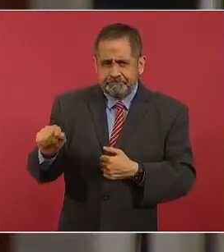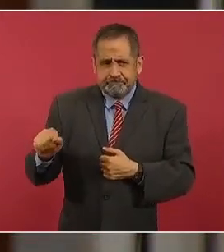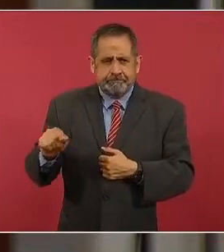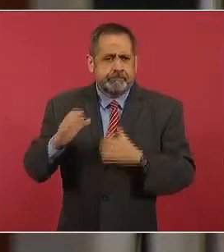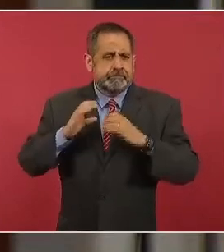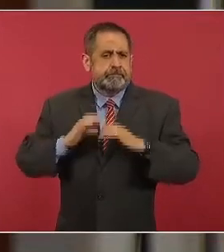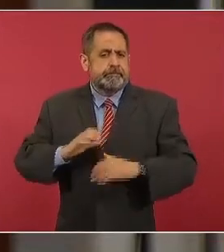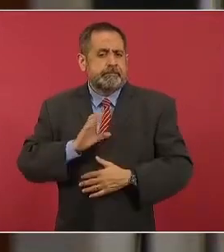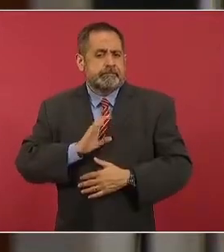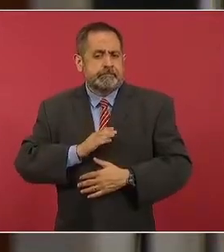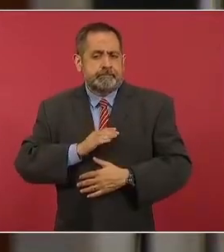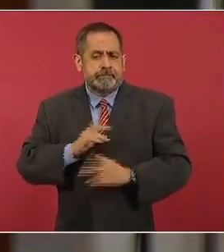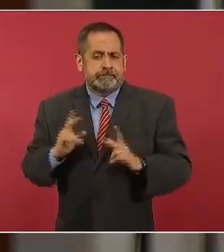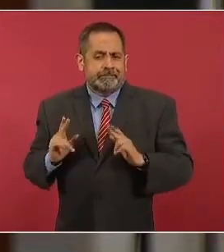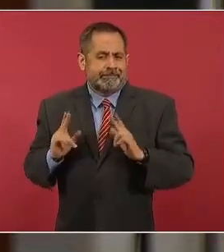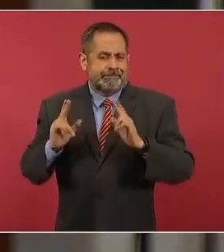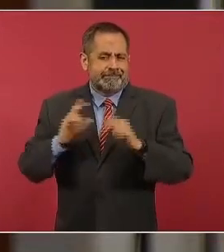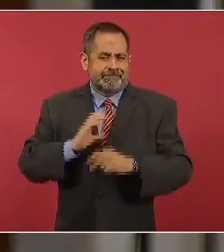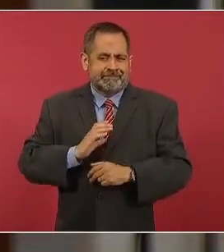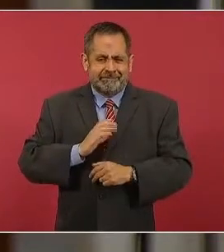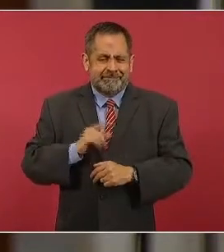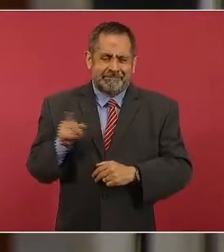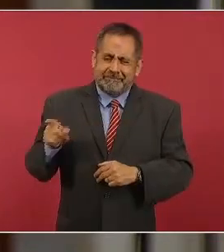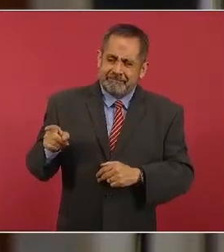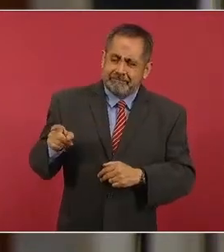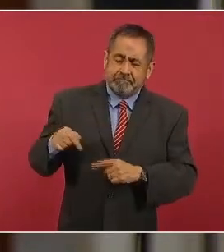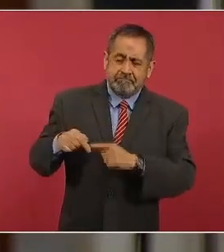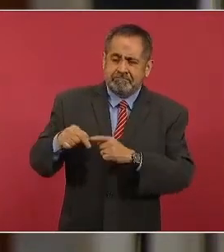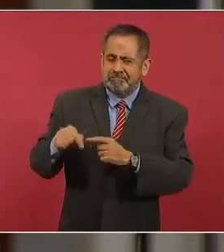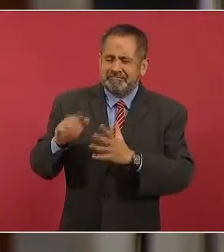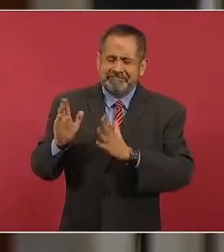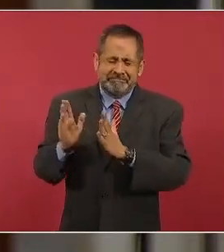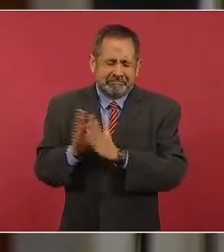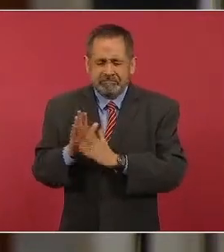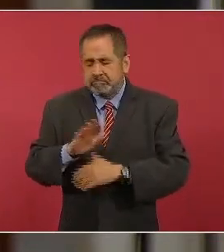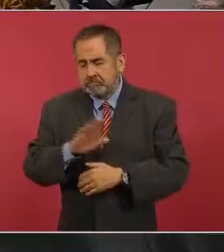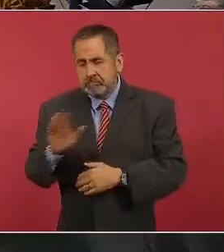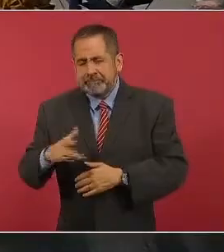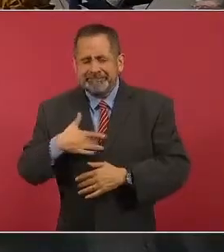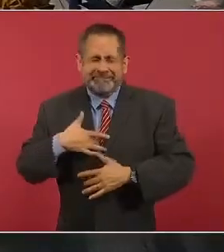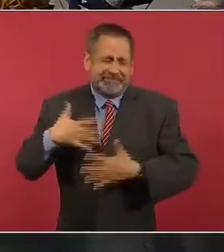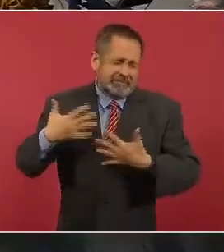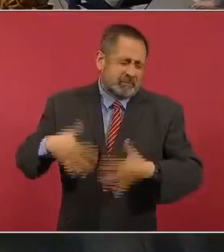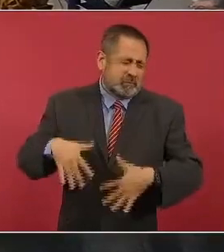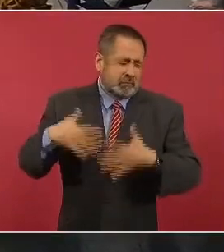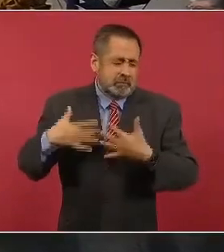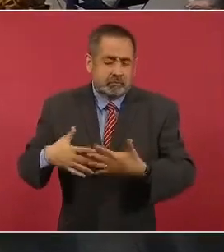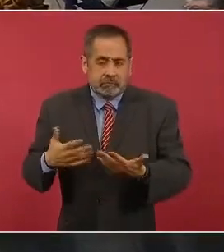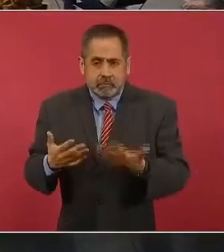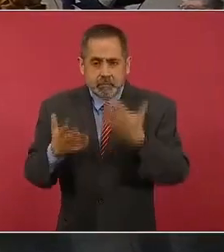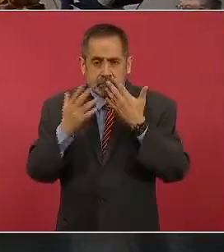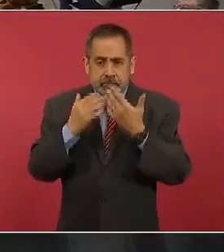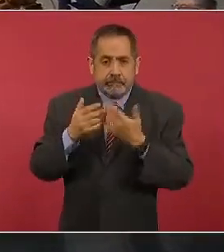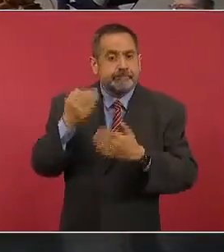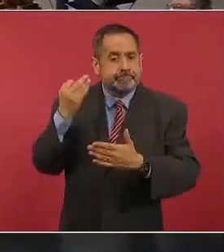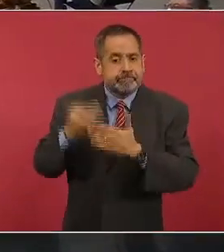con cánceres terminales que se mueren de dolor y no hay